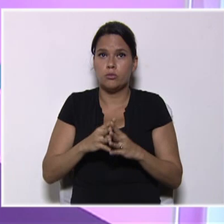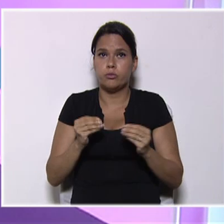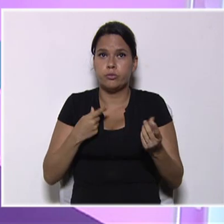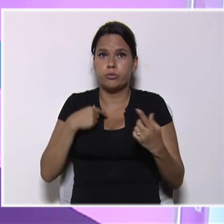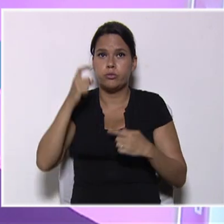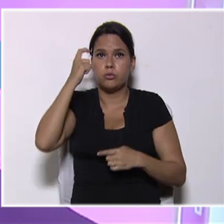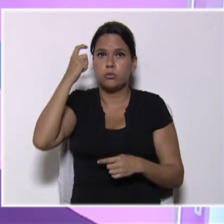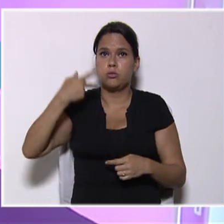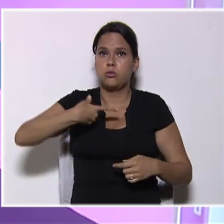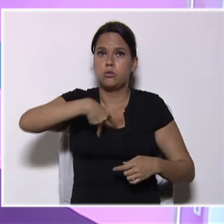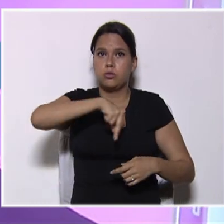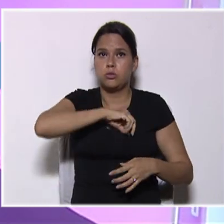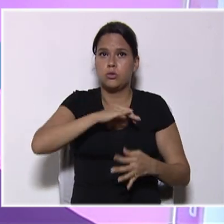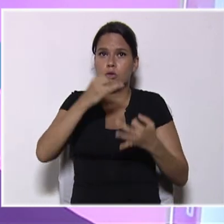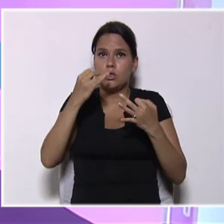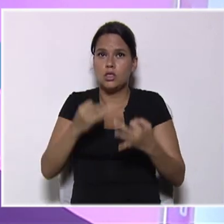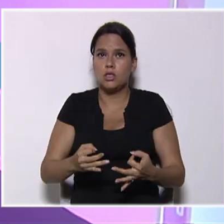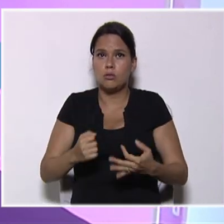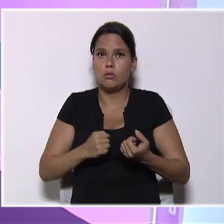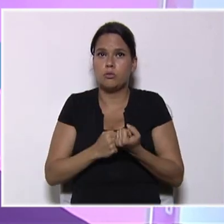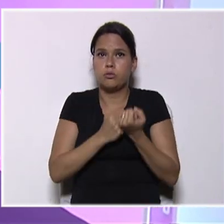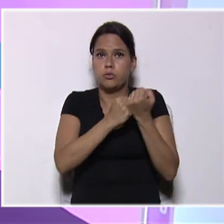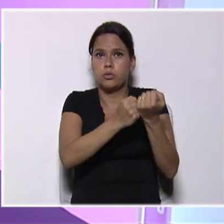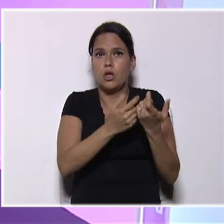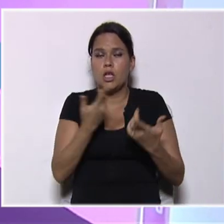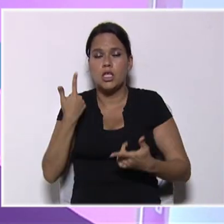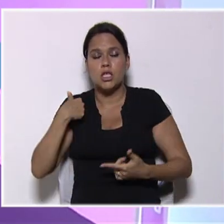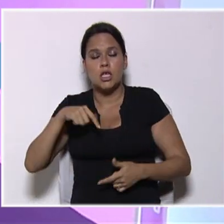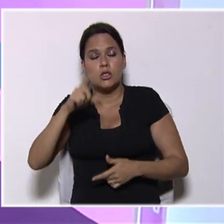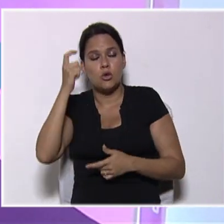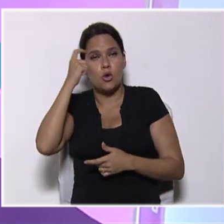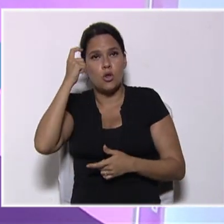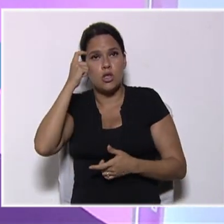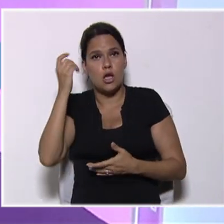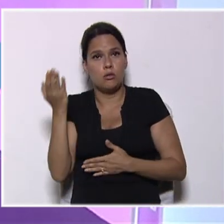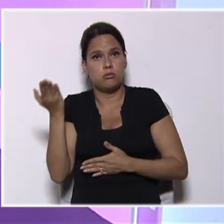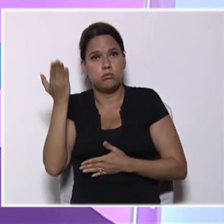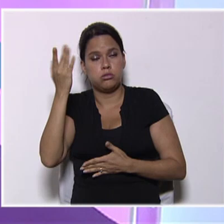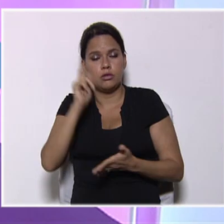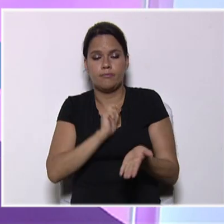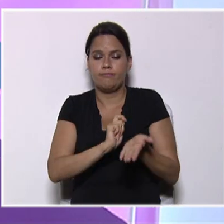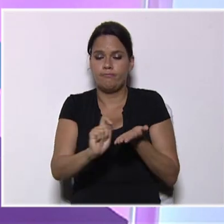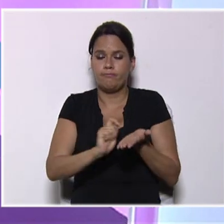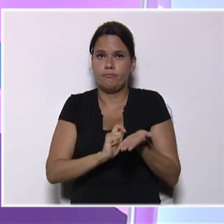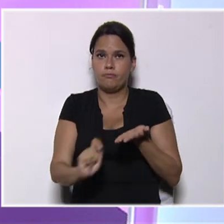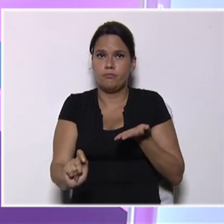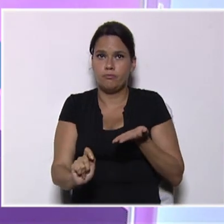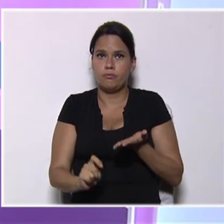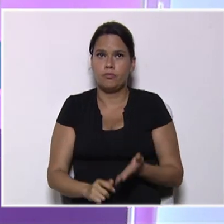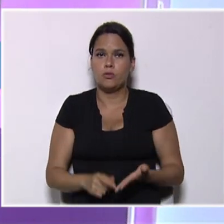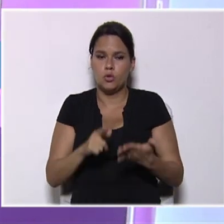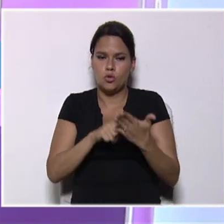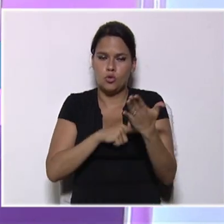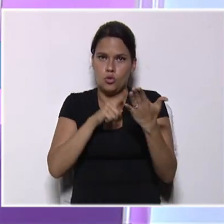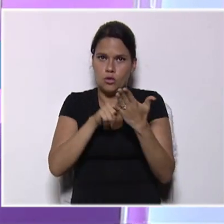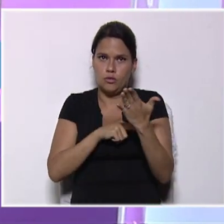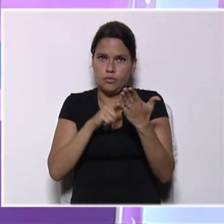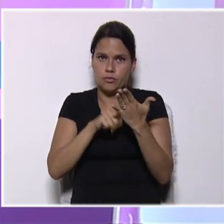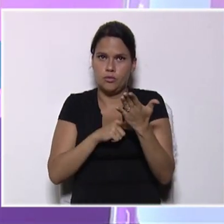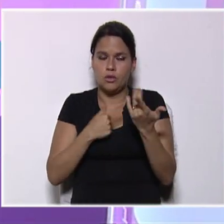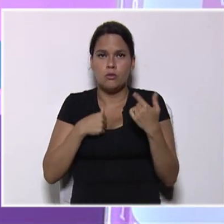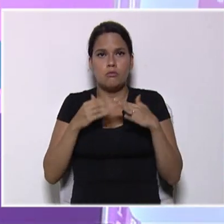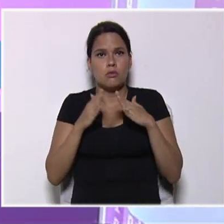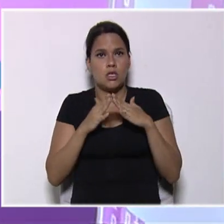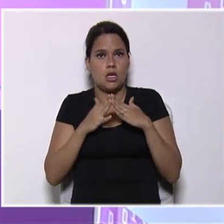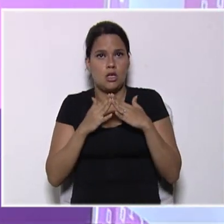nosotros siempre los hemos motivado a tener esas fechas emblemáticas en su cuaderno o en su tableta. En mi caso no es la